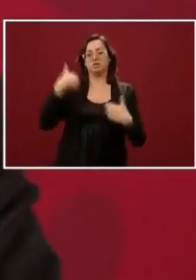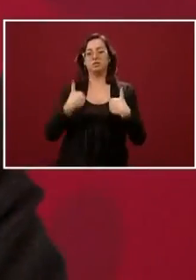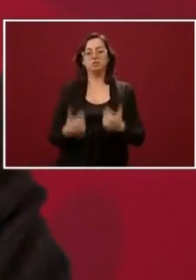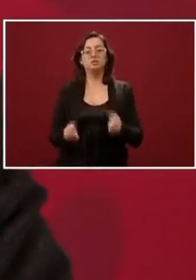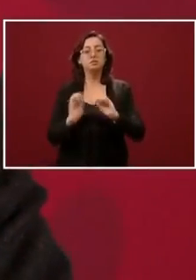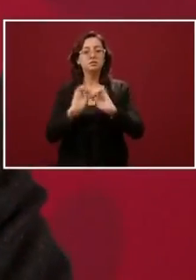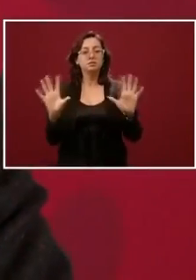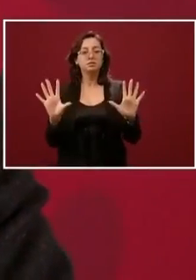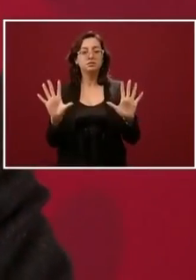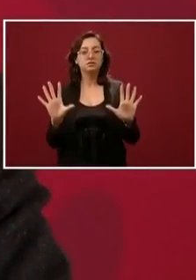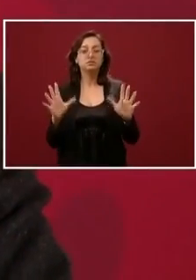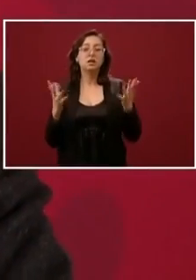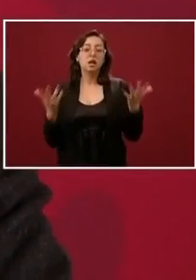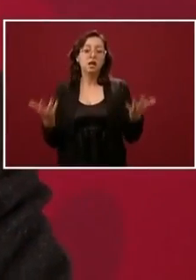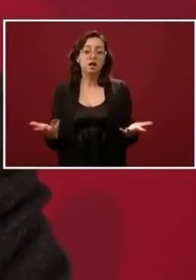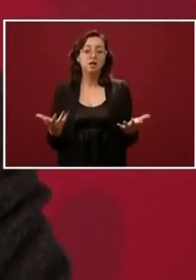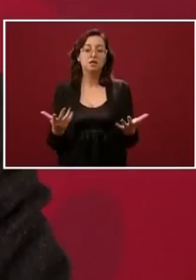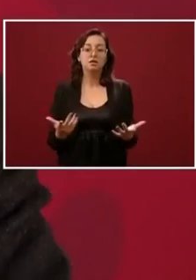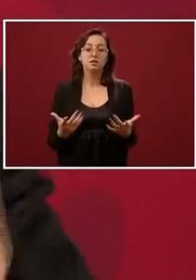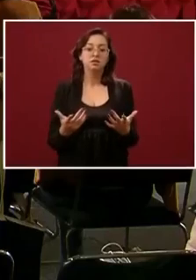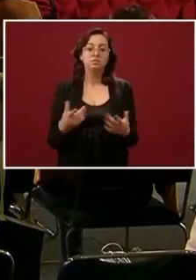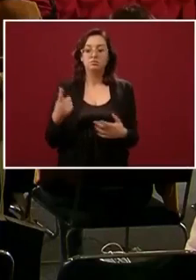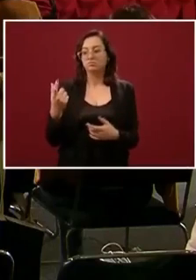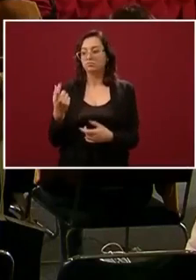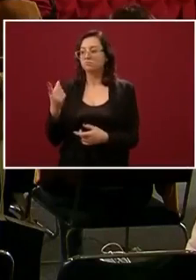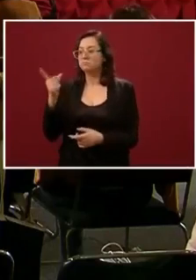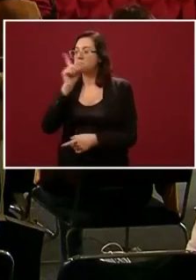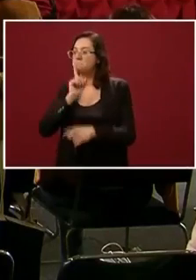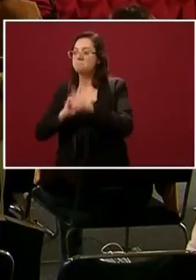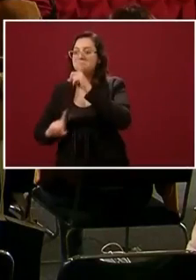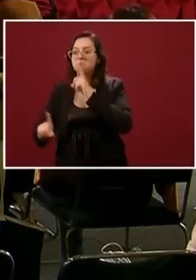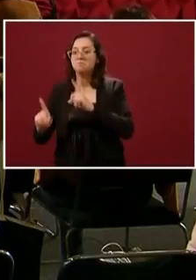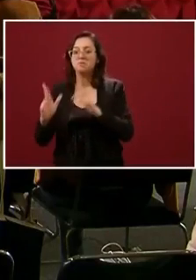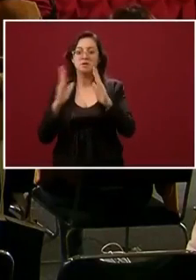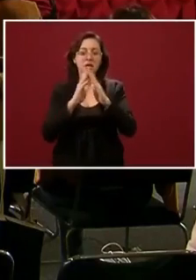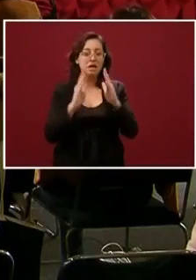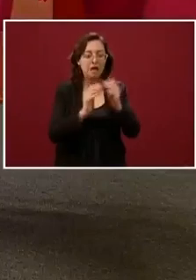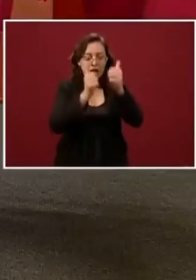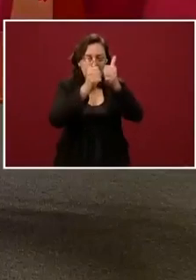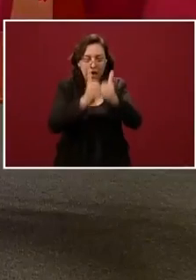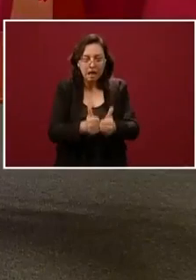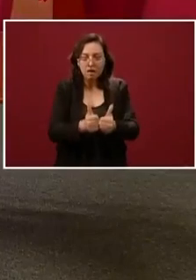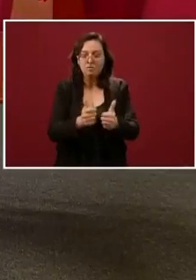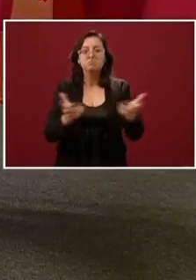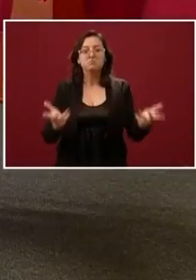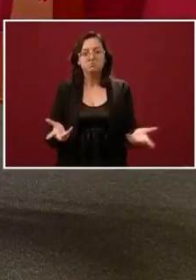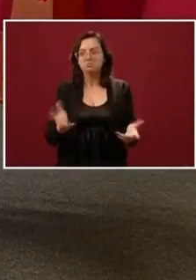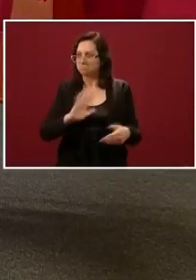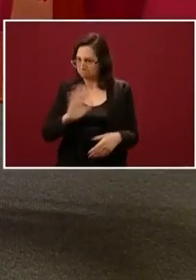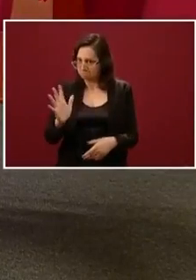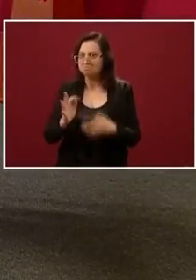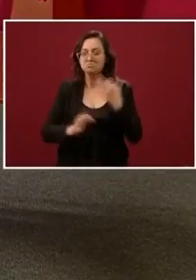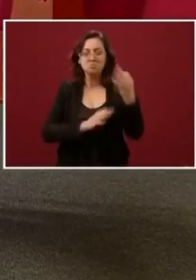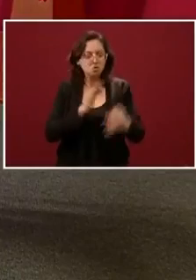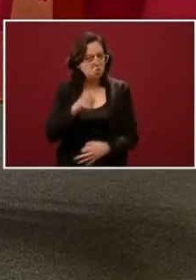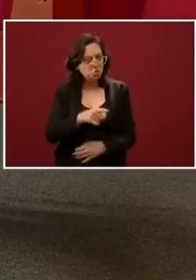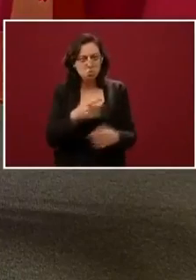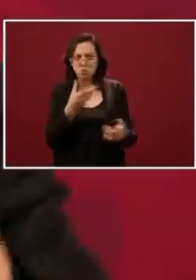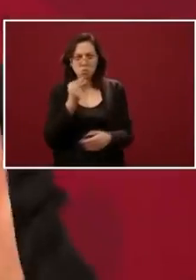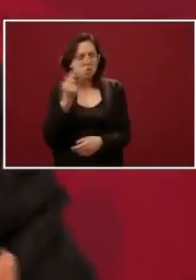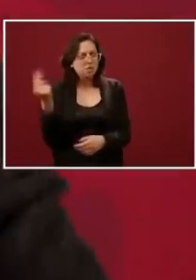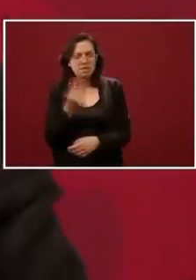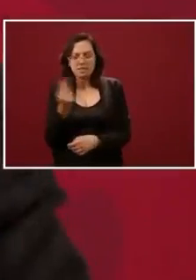algunos grupos sociales han estado promoviendo. Quédate en casa, quédate en casa. Si no es indispensable que